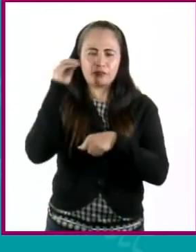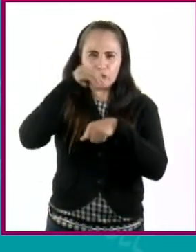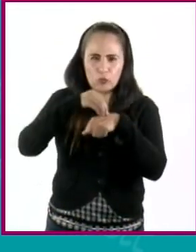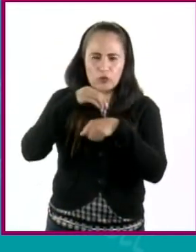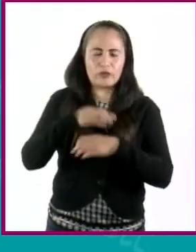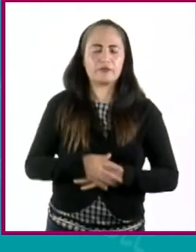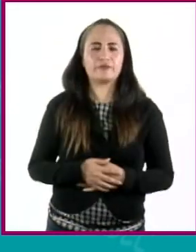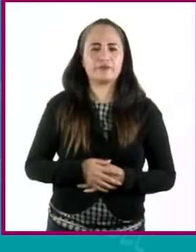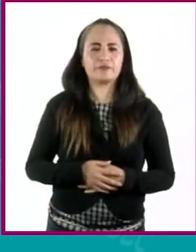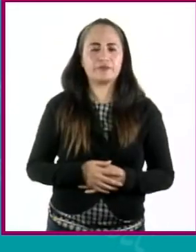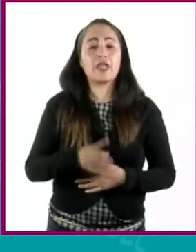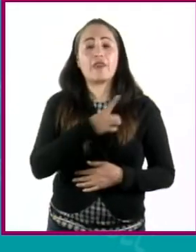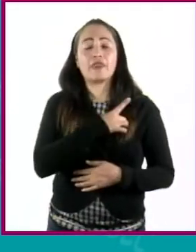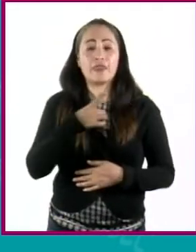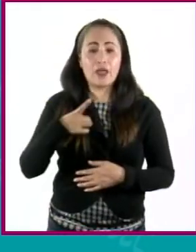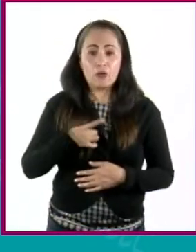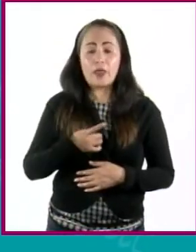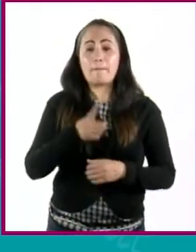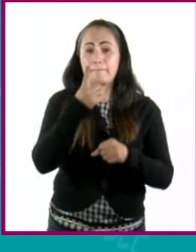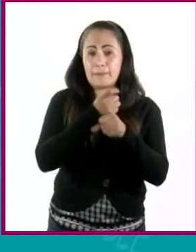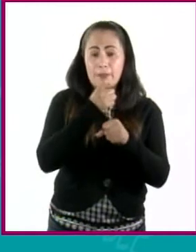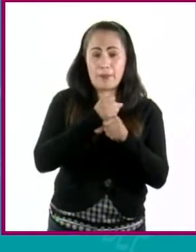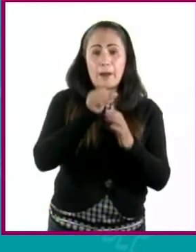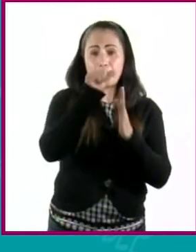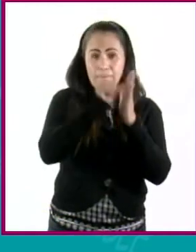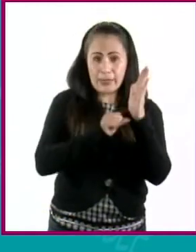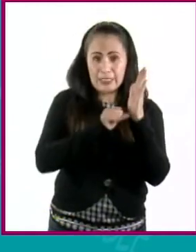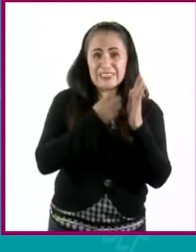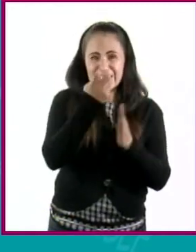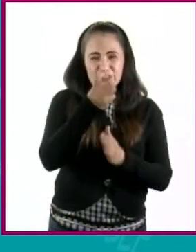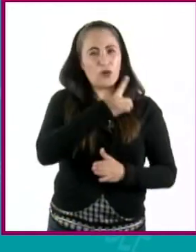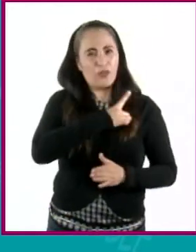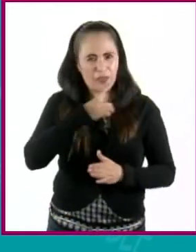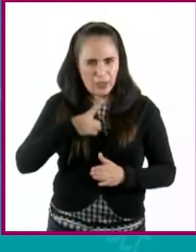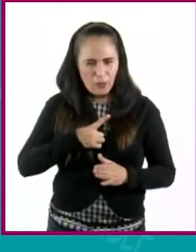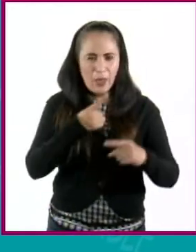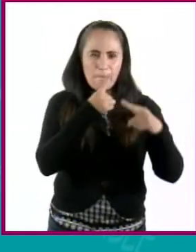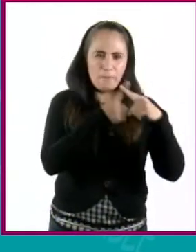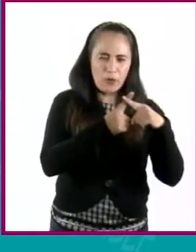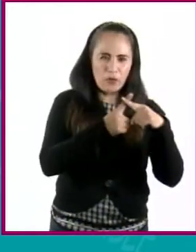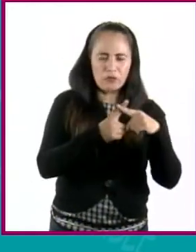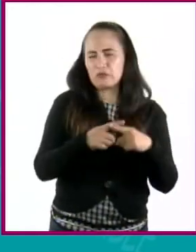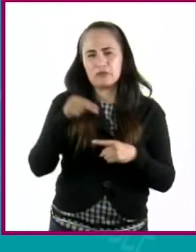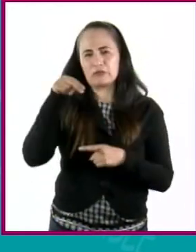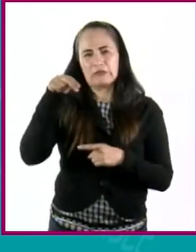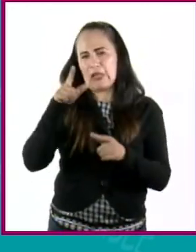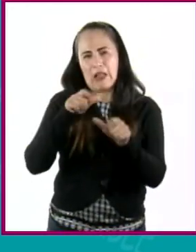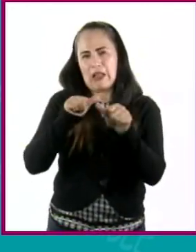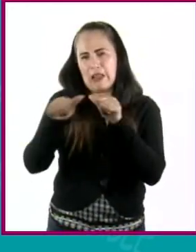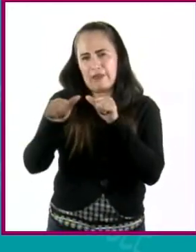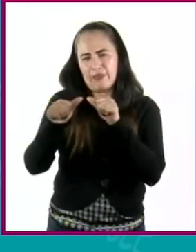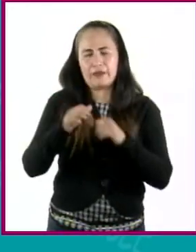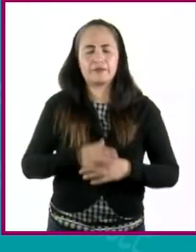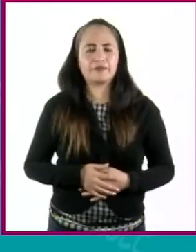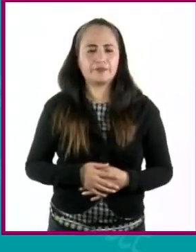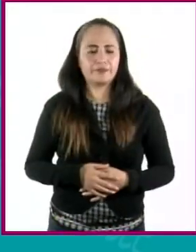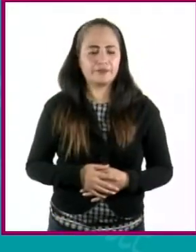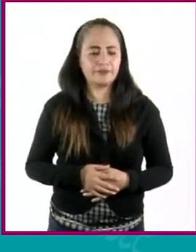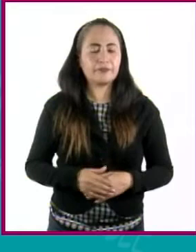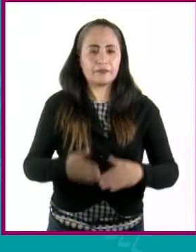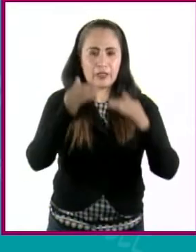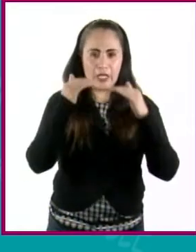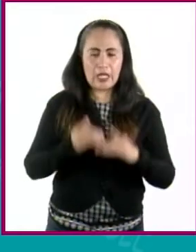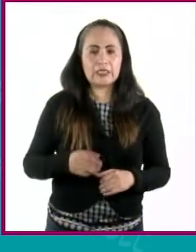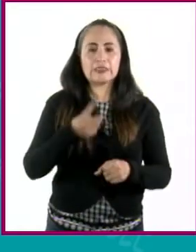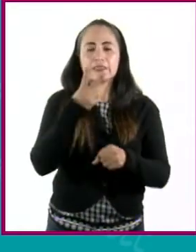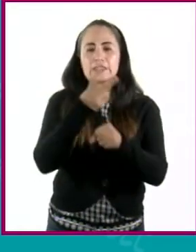Como la deuda del primer mes es en realidad el costo inicial de la deuda multiplicado por un factor, podemos escribir la deuda en el segundo mes